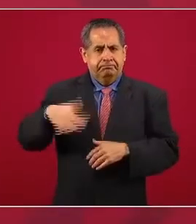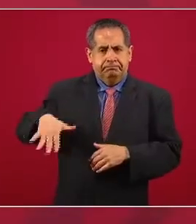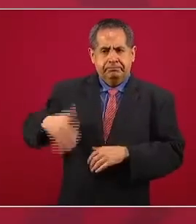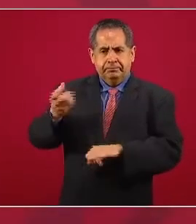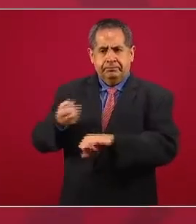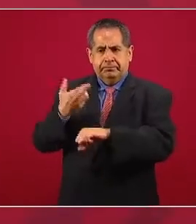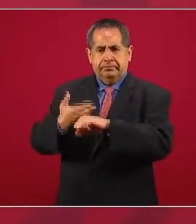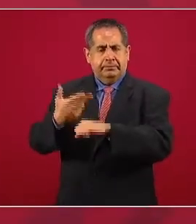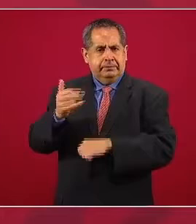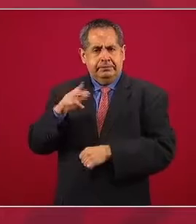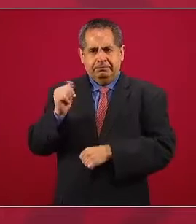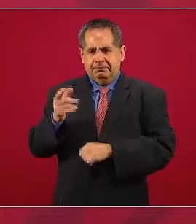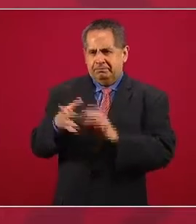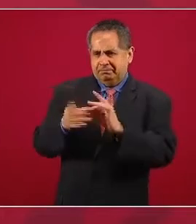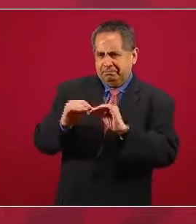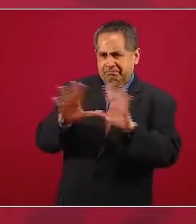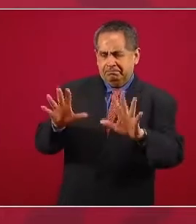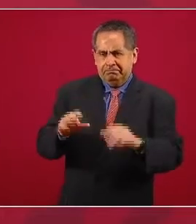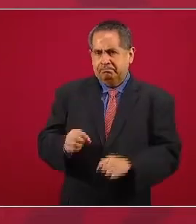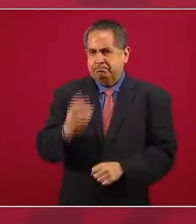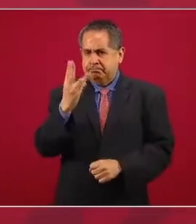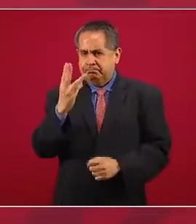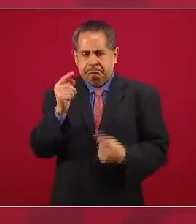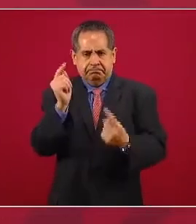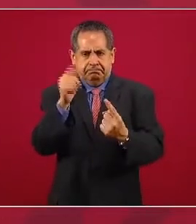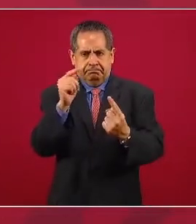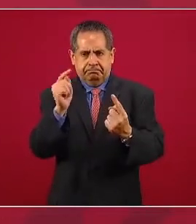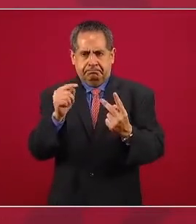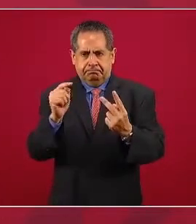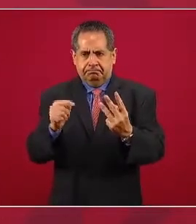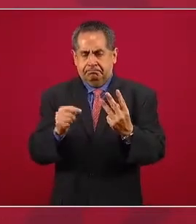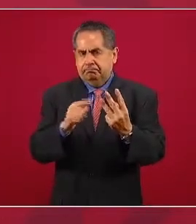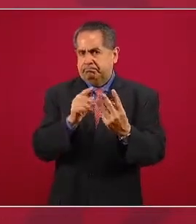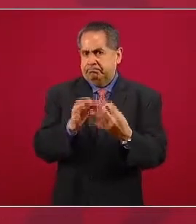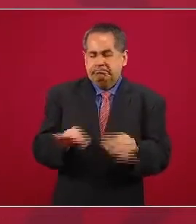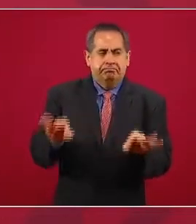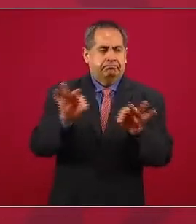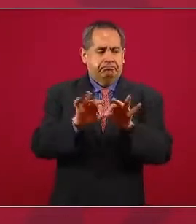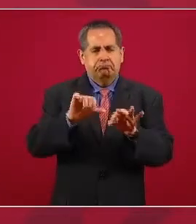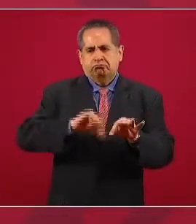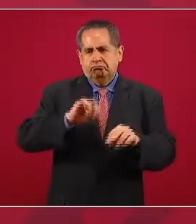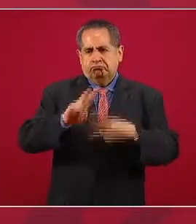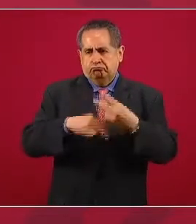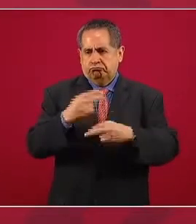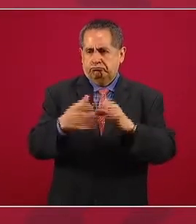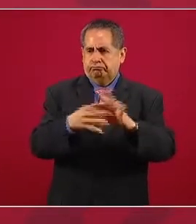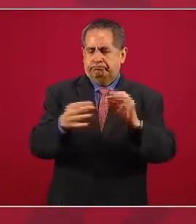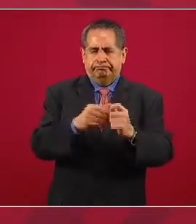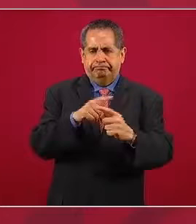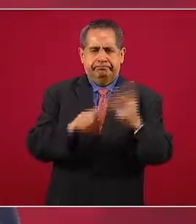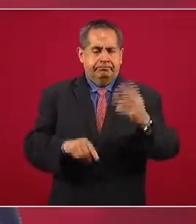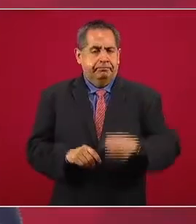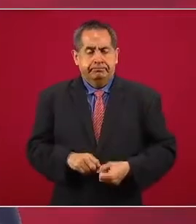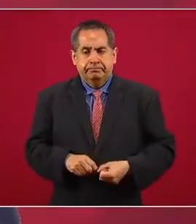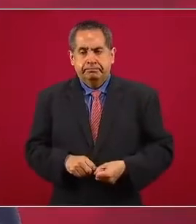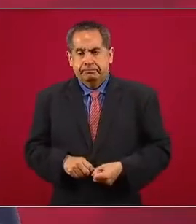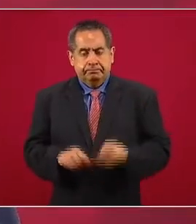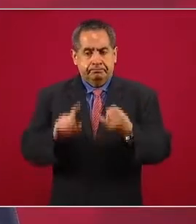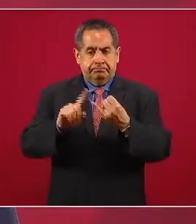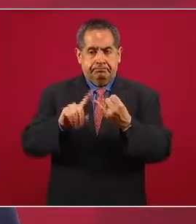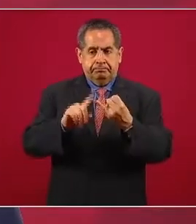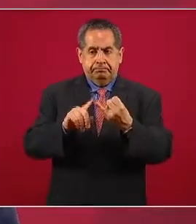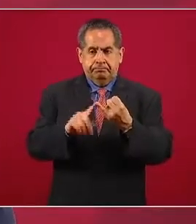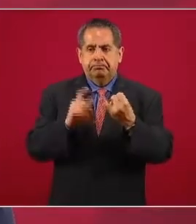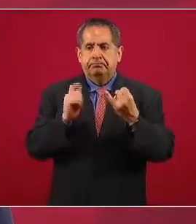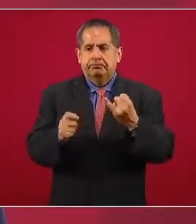muy clara, 3 hechos que a mí me parecen trascendentes esta mañana. El primero es